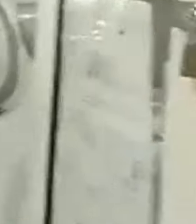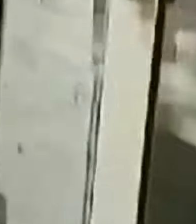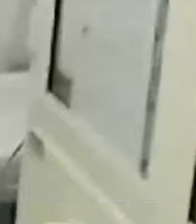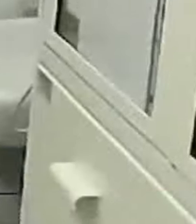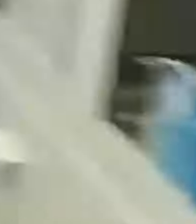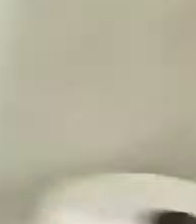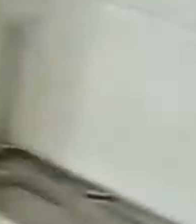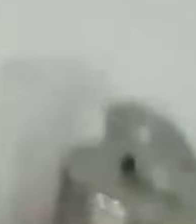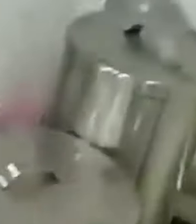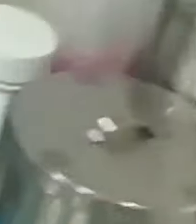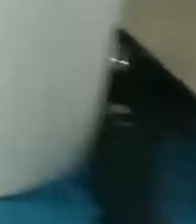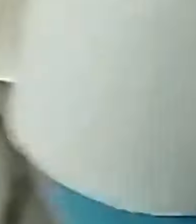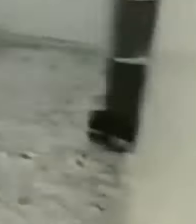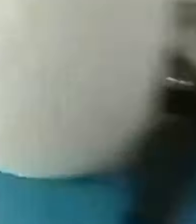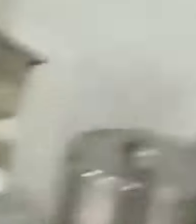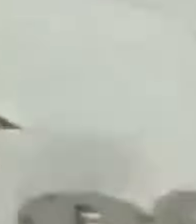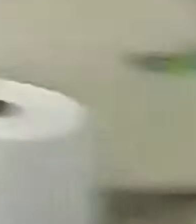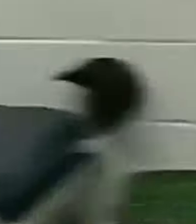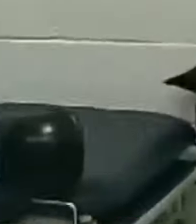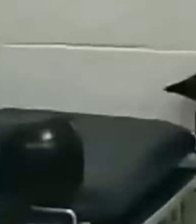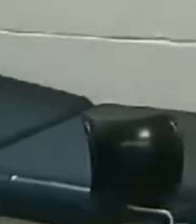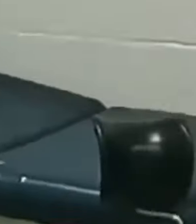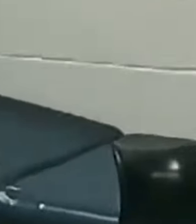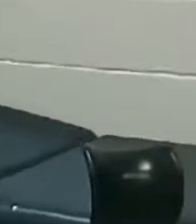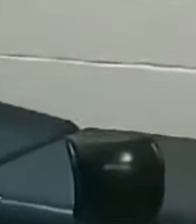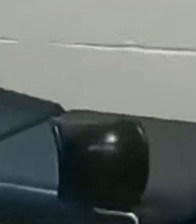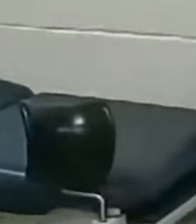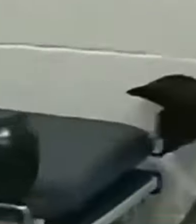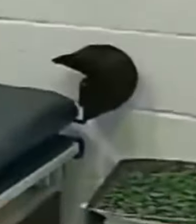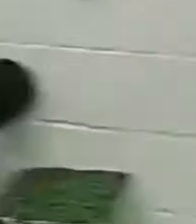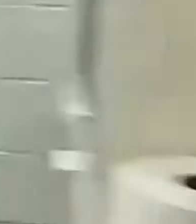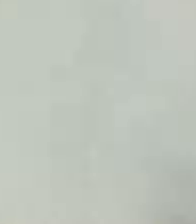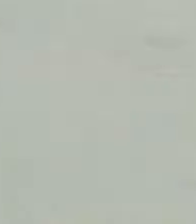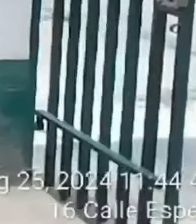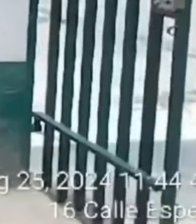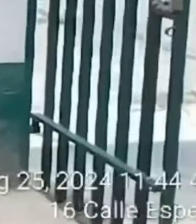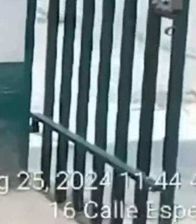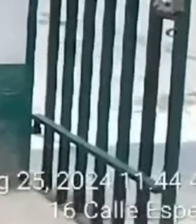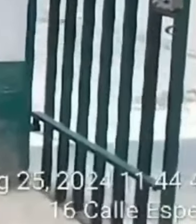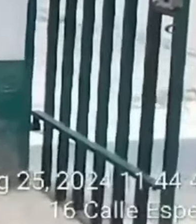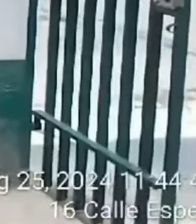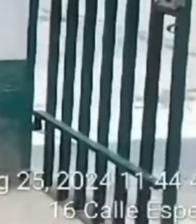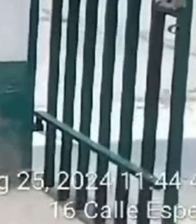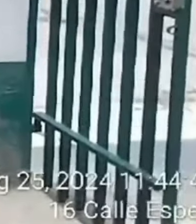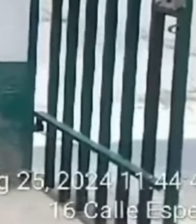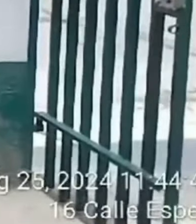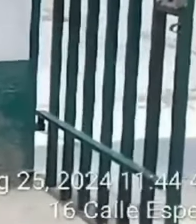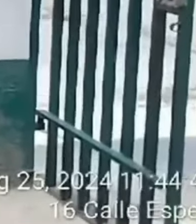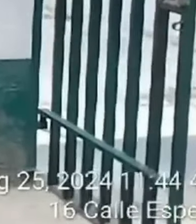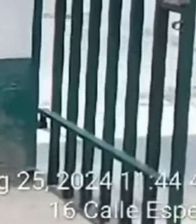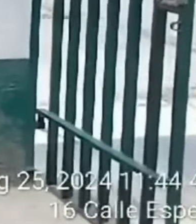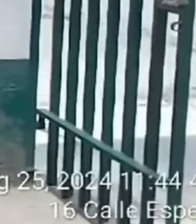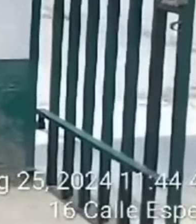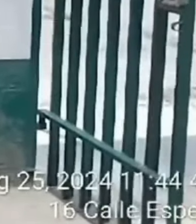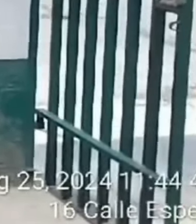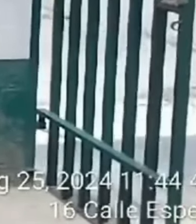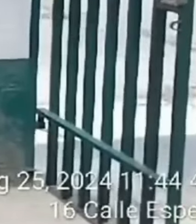La verdad es que agradezco demasiado que nos